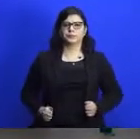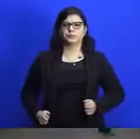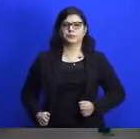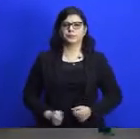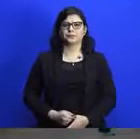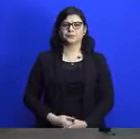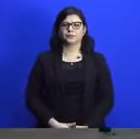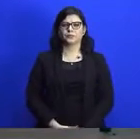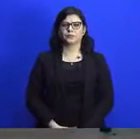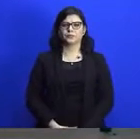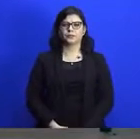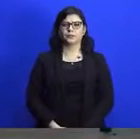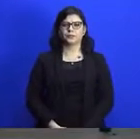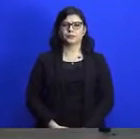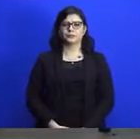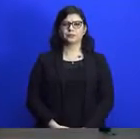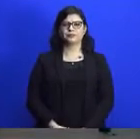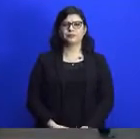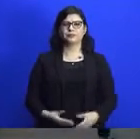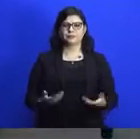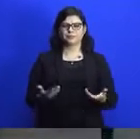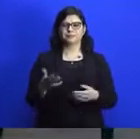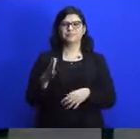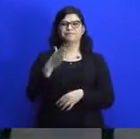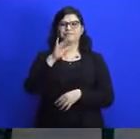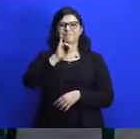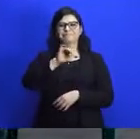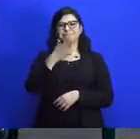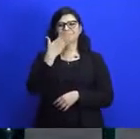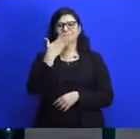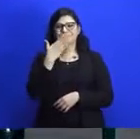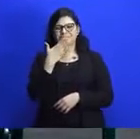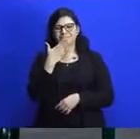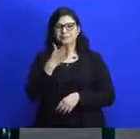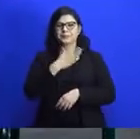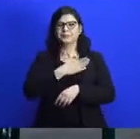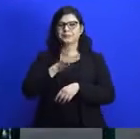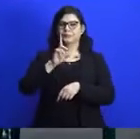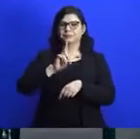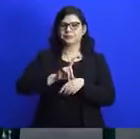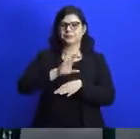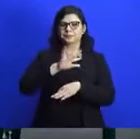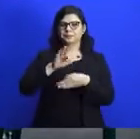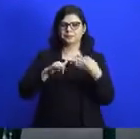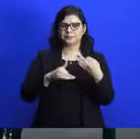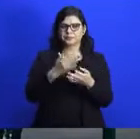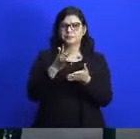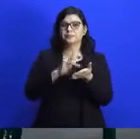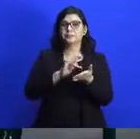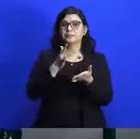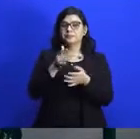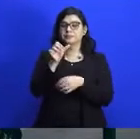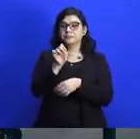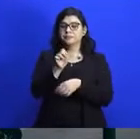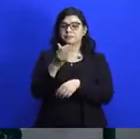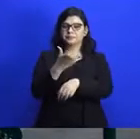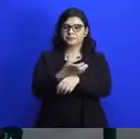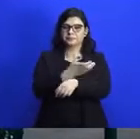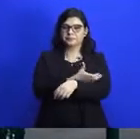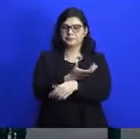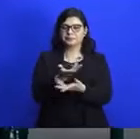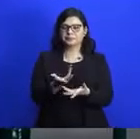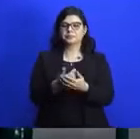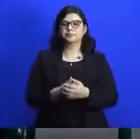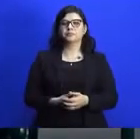ahí vamos. ¿Cambio? ¿Hola? Sí, bien. Bueno, muy buenos días a todos. Muy buenos días y gracias por acompañarnos.